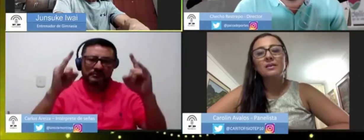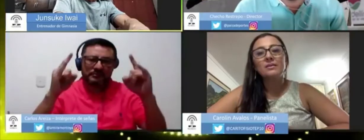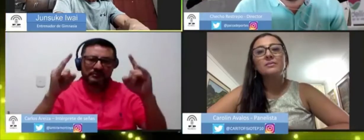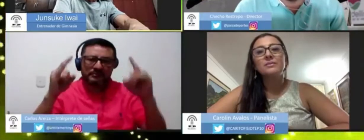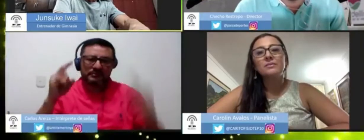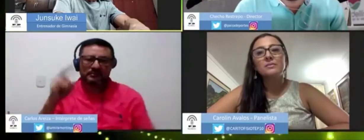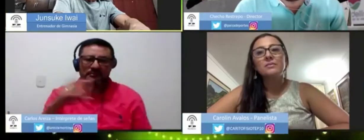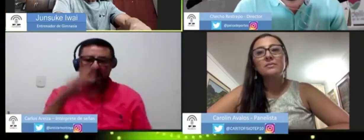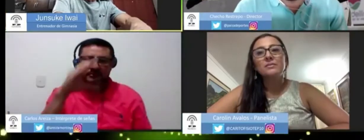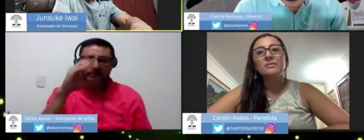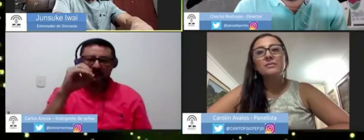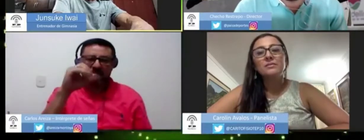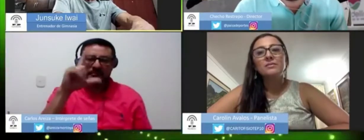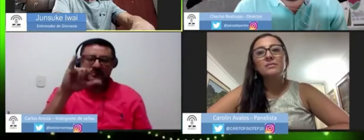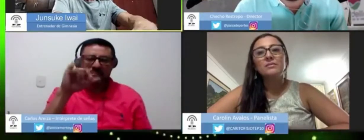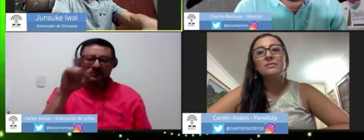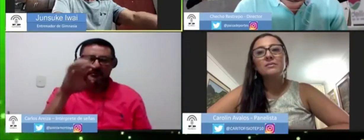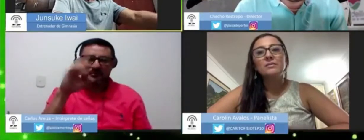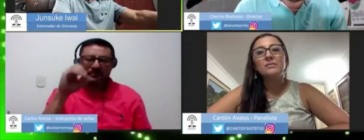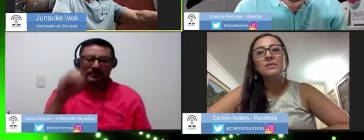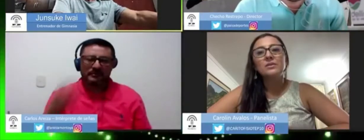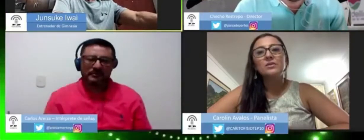coliseo para juegos